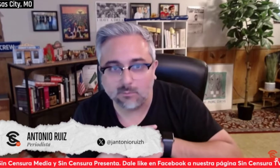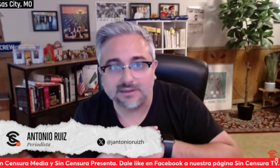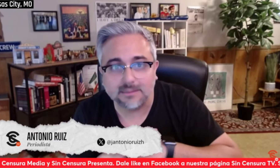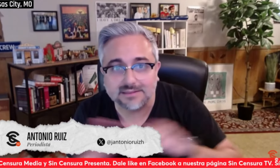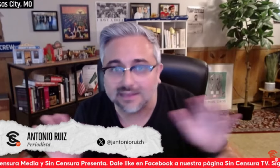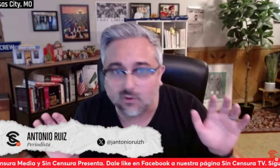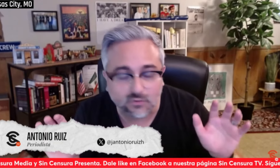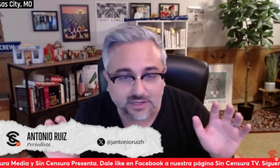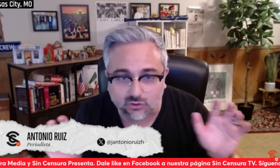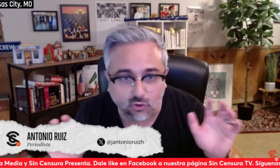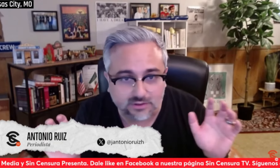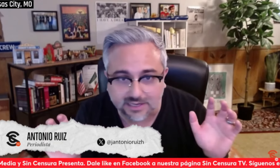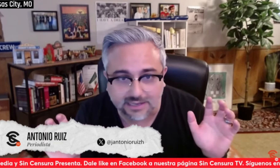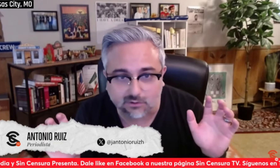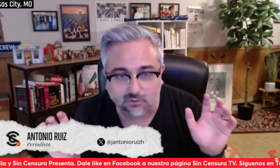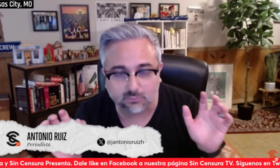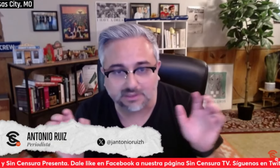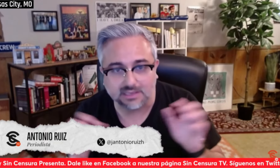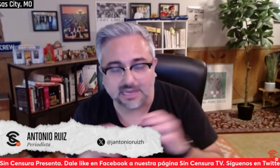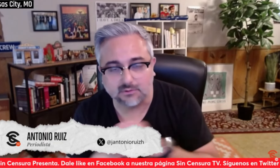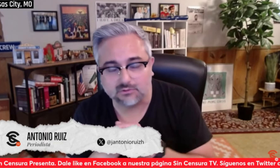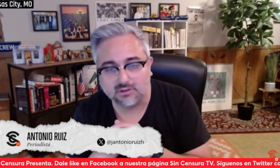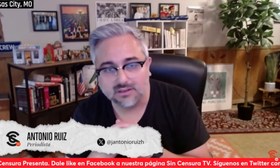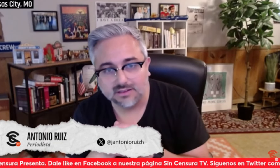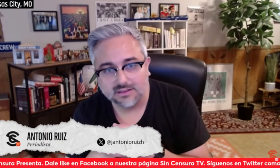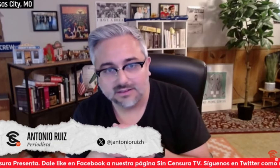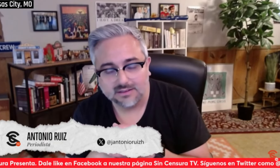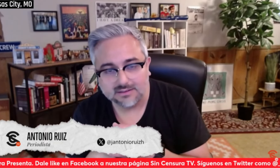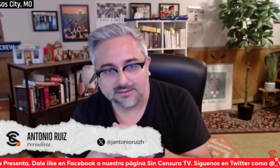columna completamente en contra de todo lo que tiene que ver con los mexicanos.